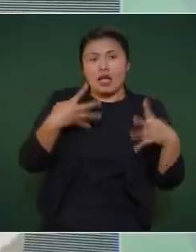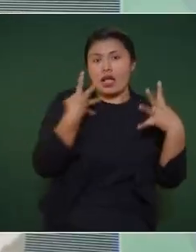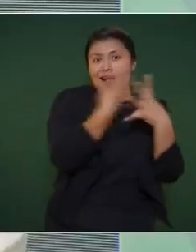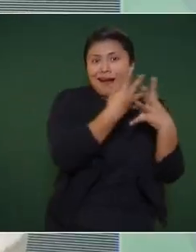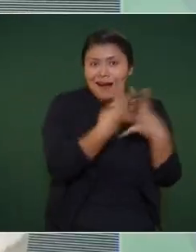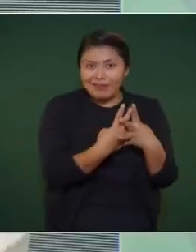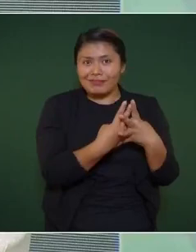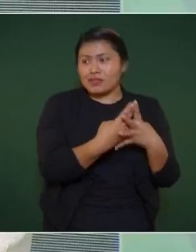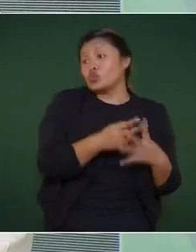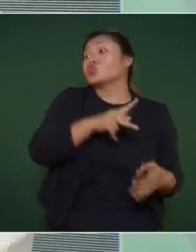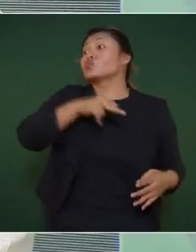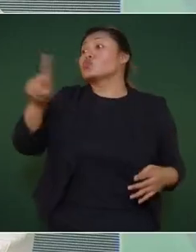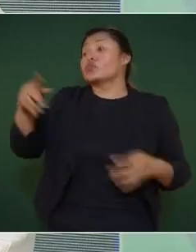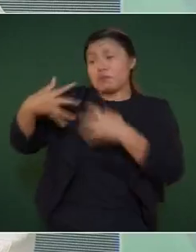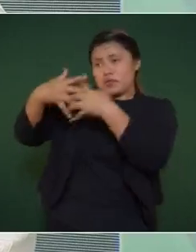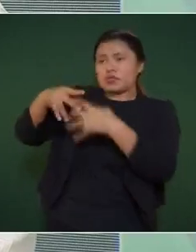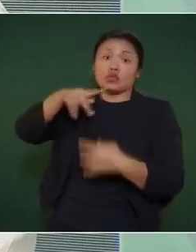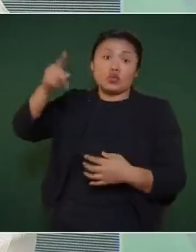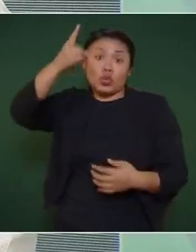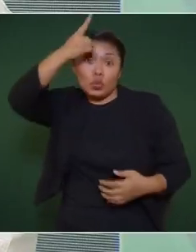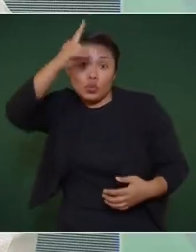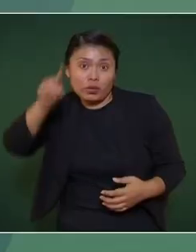cárceles.